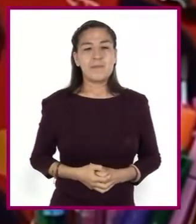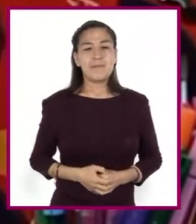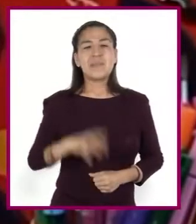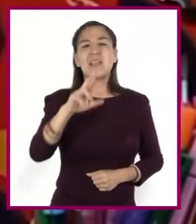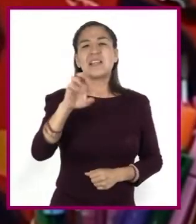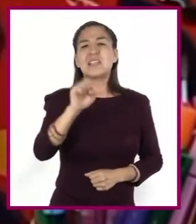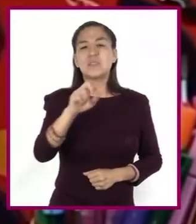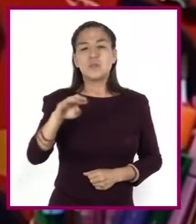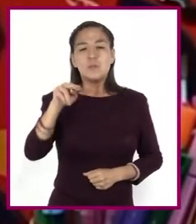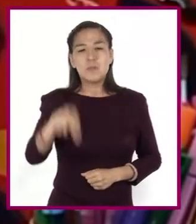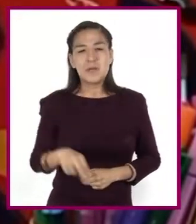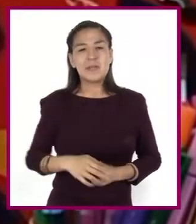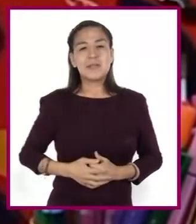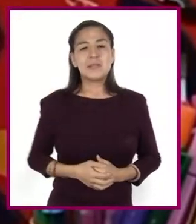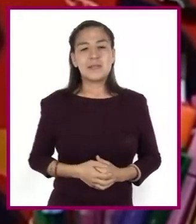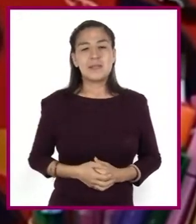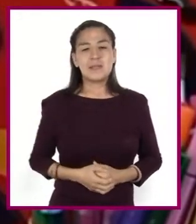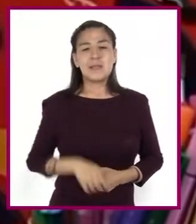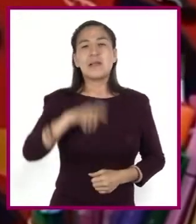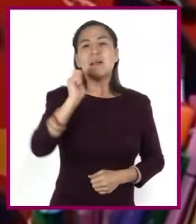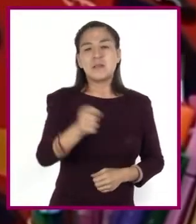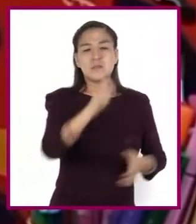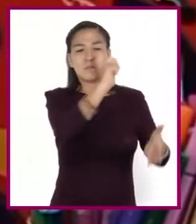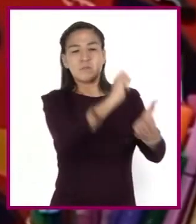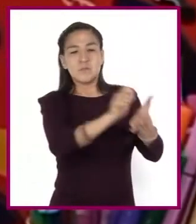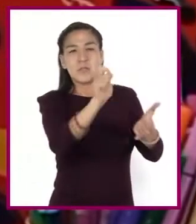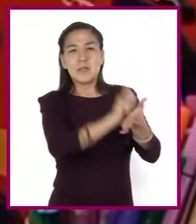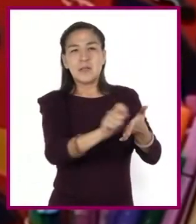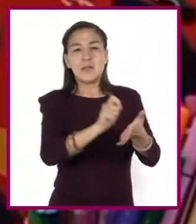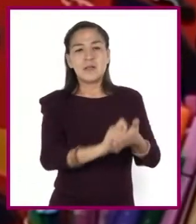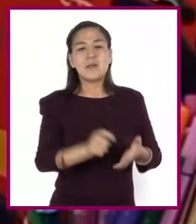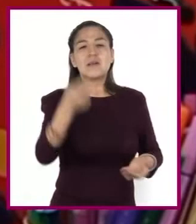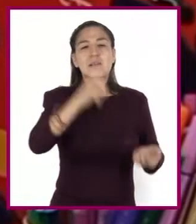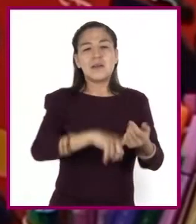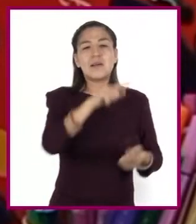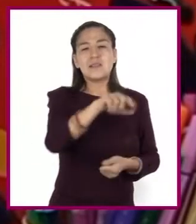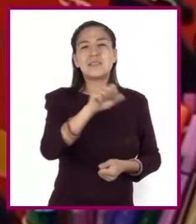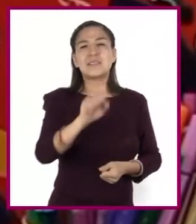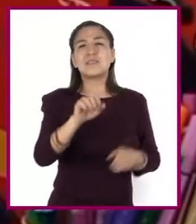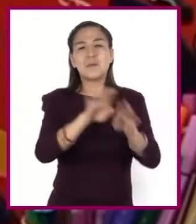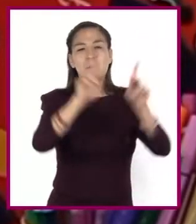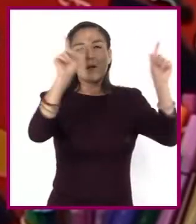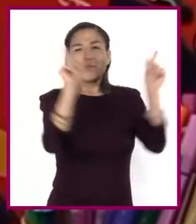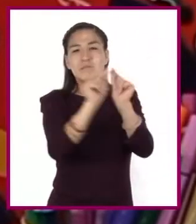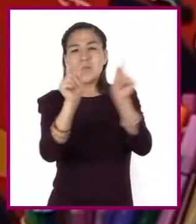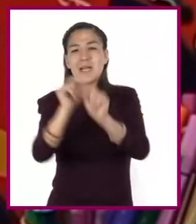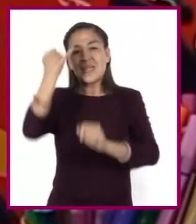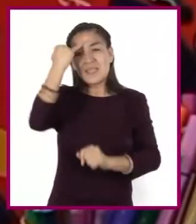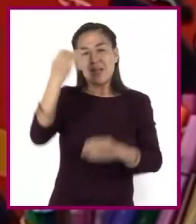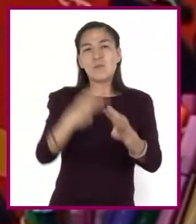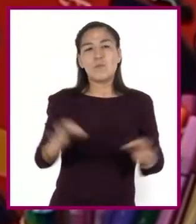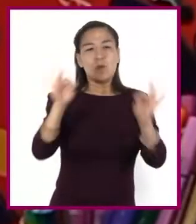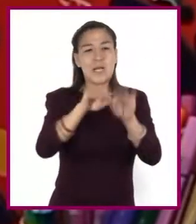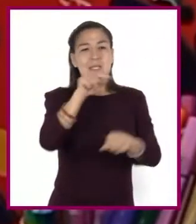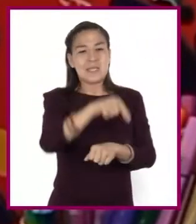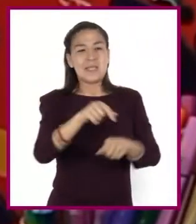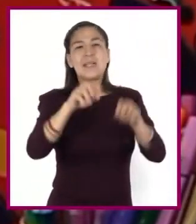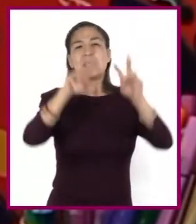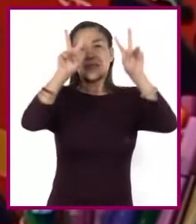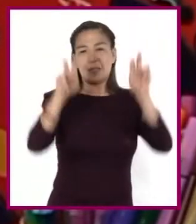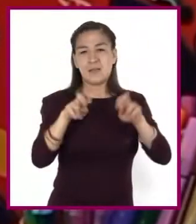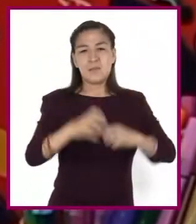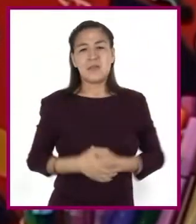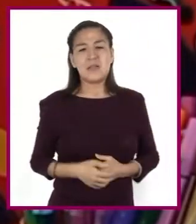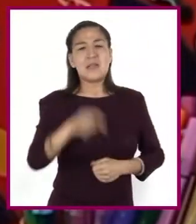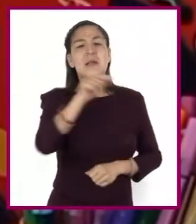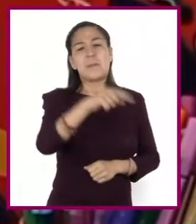resumen es un escrito en el cual se sintetizan las ideas principales de un tema. Este